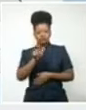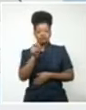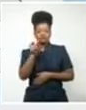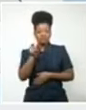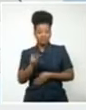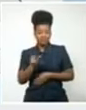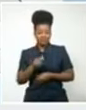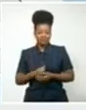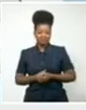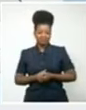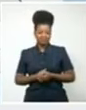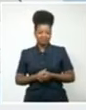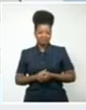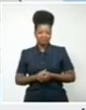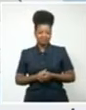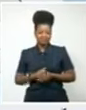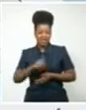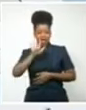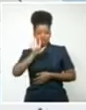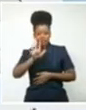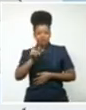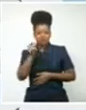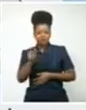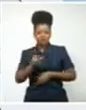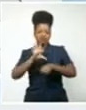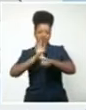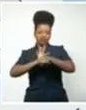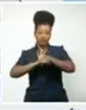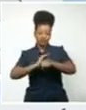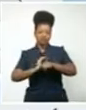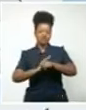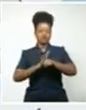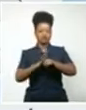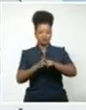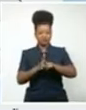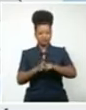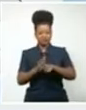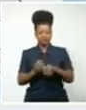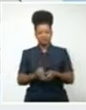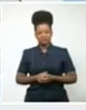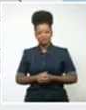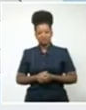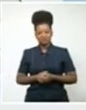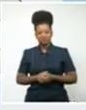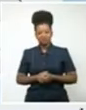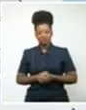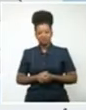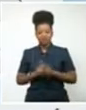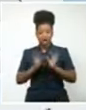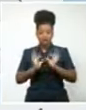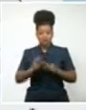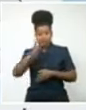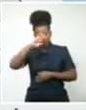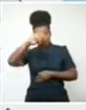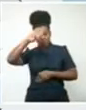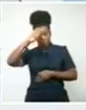con el virus y la COVID-19. De esta forma, ya Cuba acumula